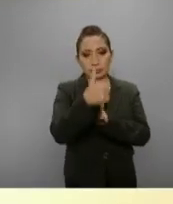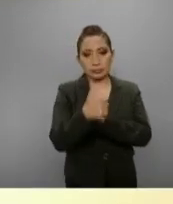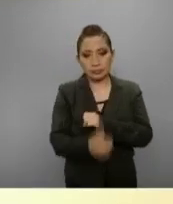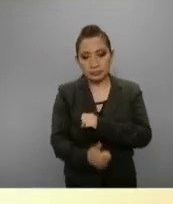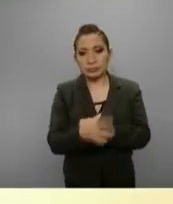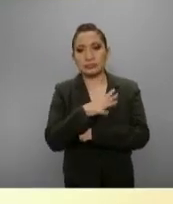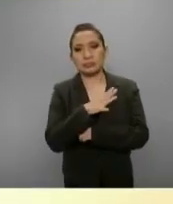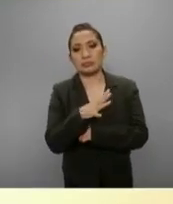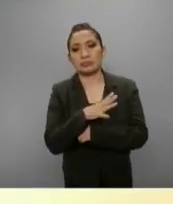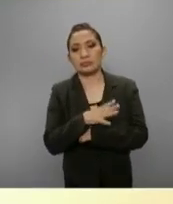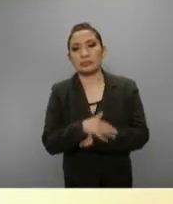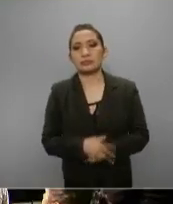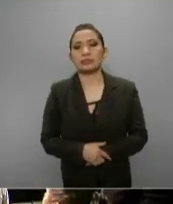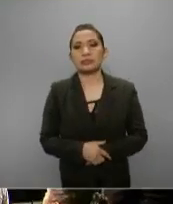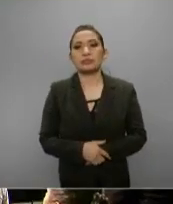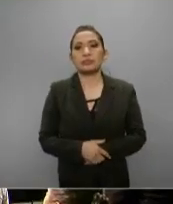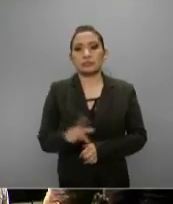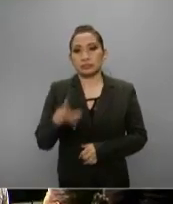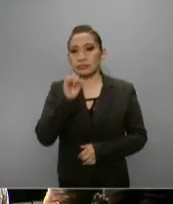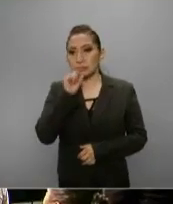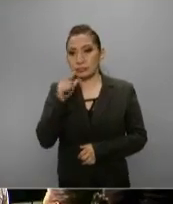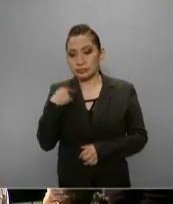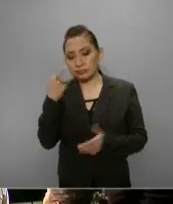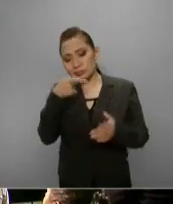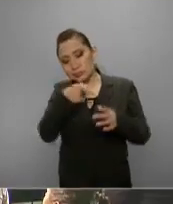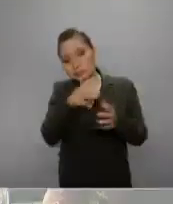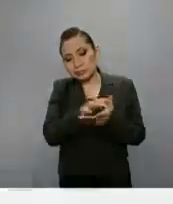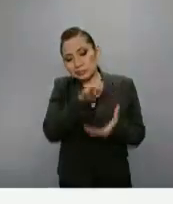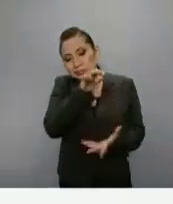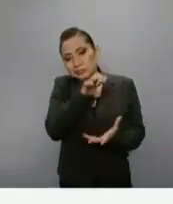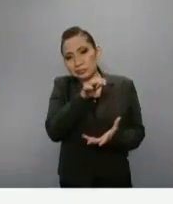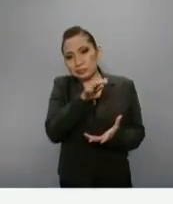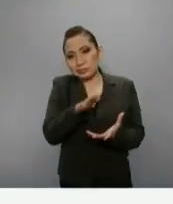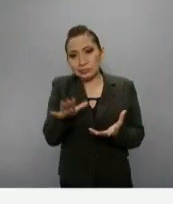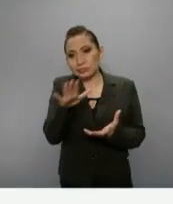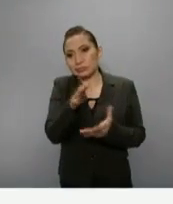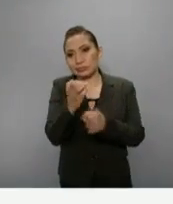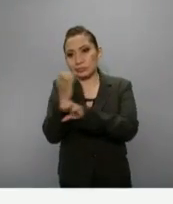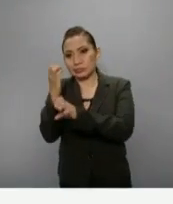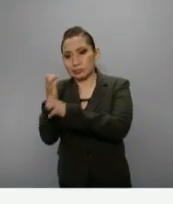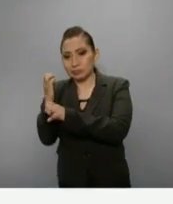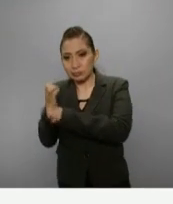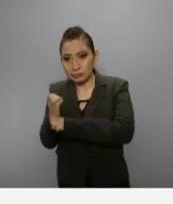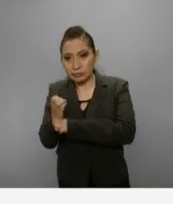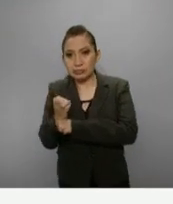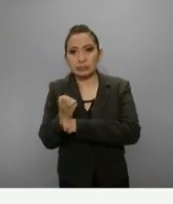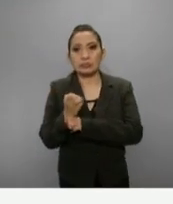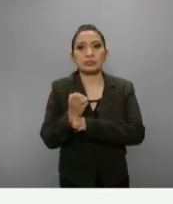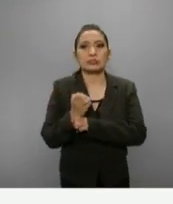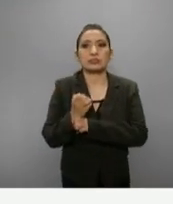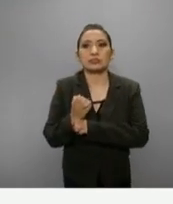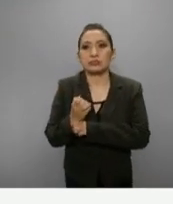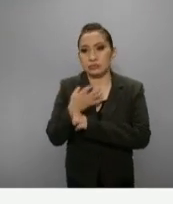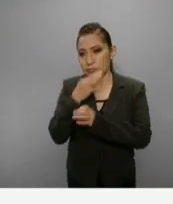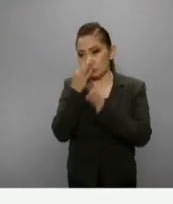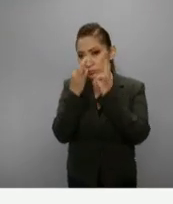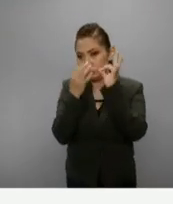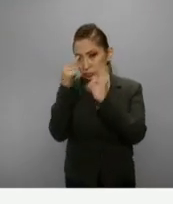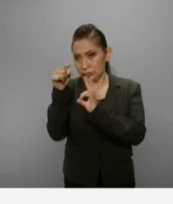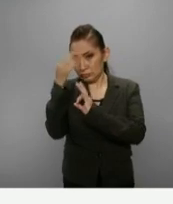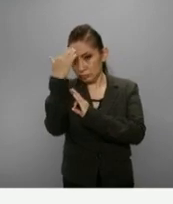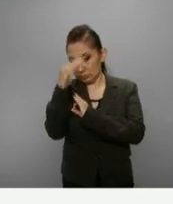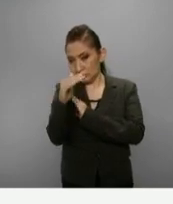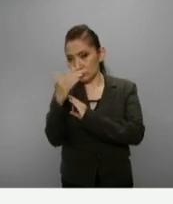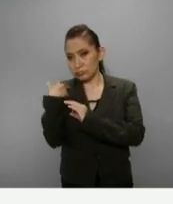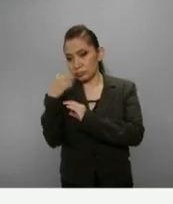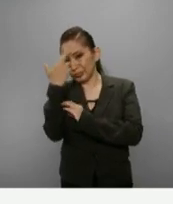en la cual ocurrieron, igualmente concentradas por cada una de las entidades federativas. Esto es información para que